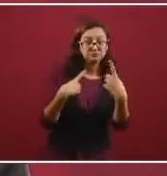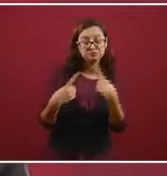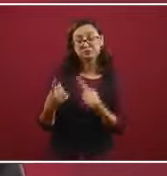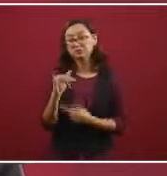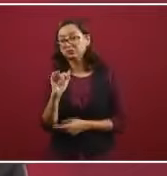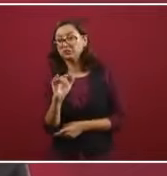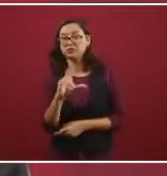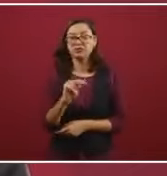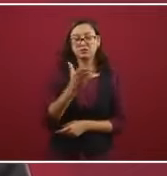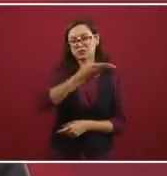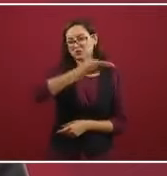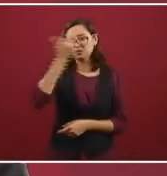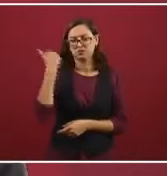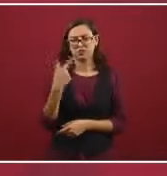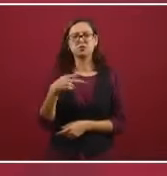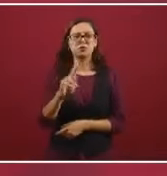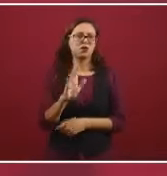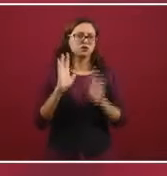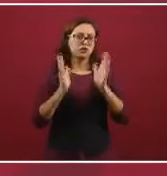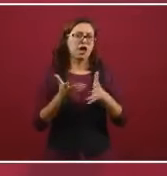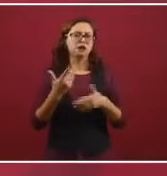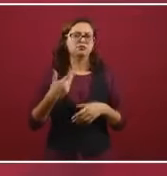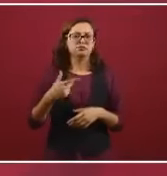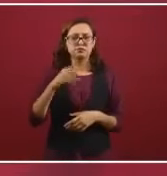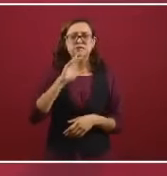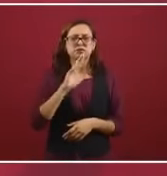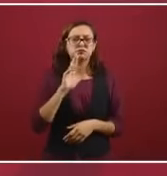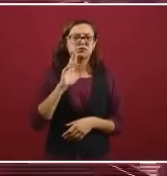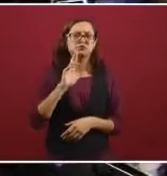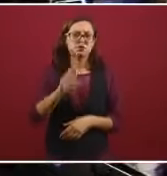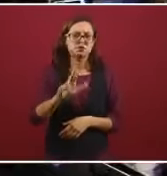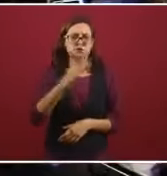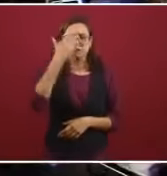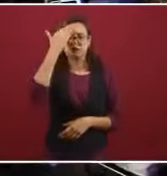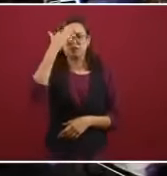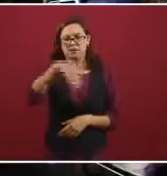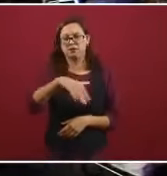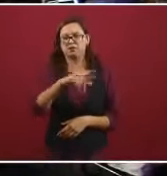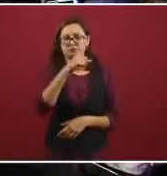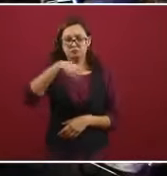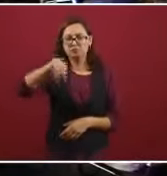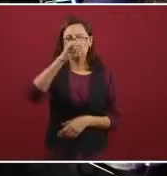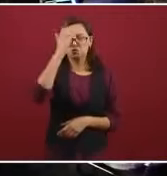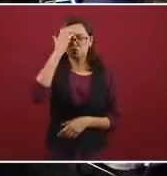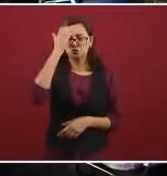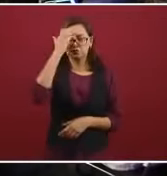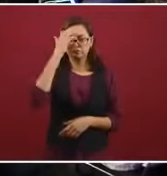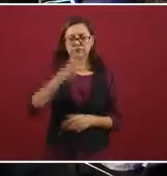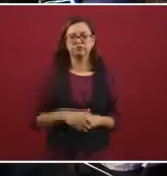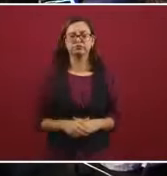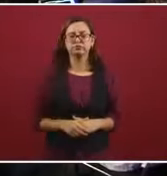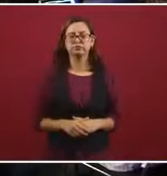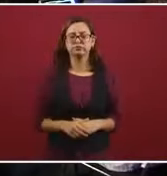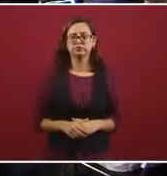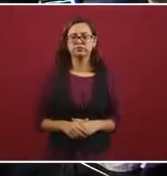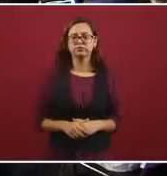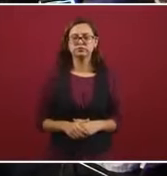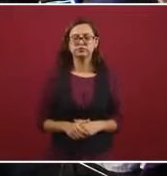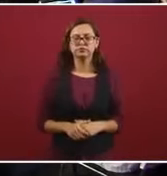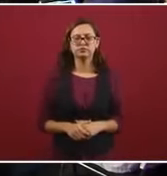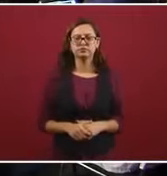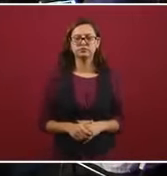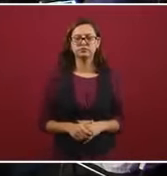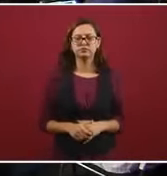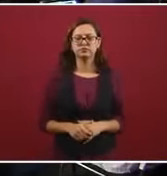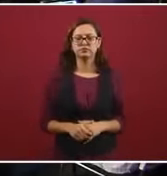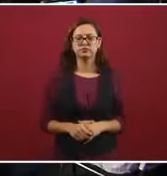pero la respuesta nuestra ellos ya la conocen. Gracias. Allá atrás, hasta atrás. Bueno,